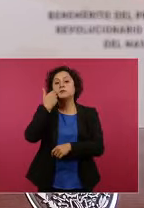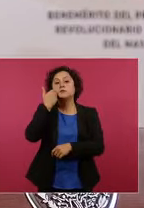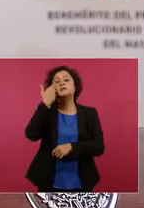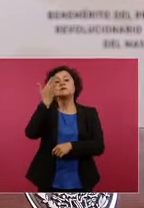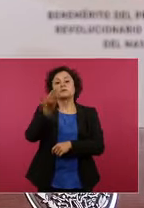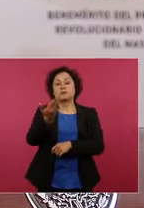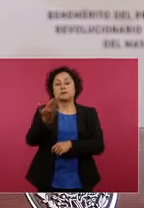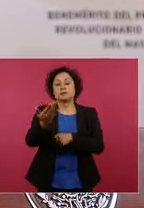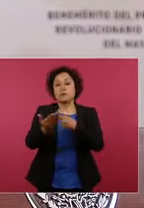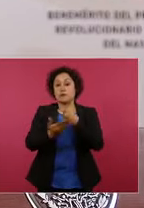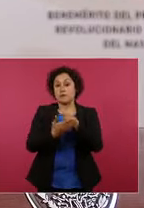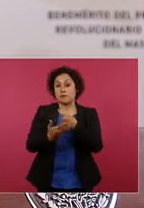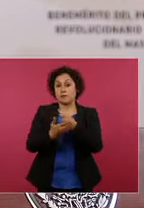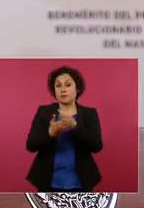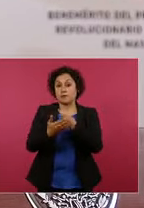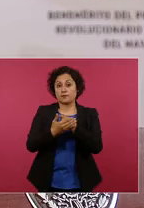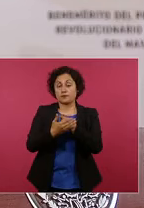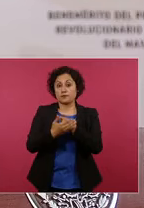pues el